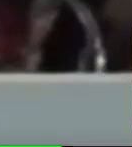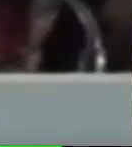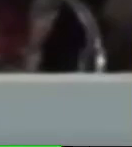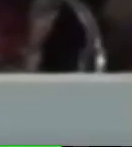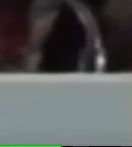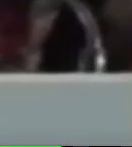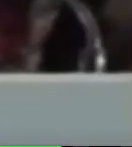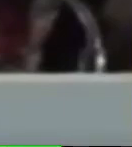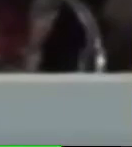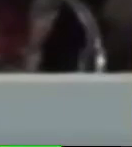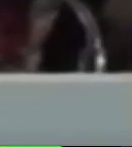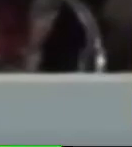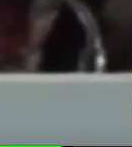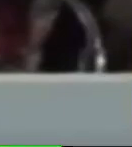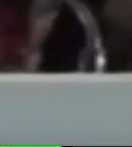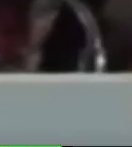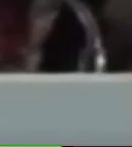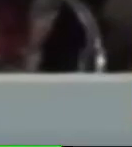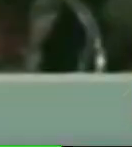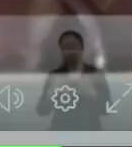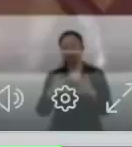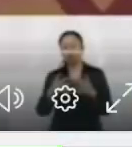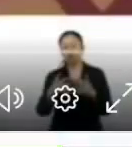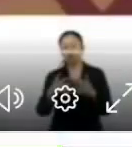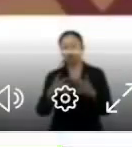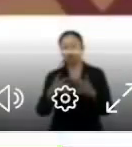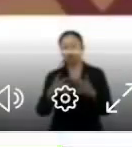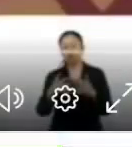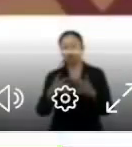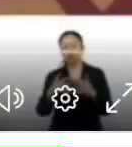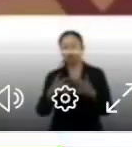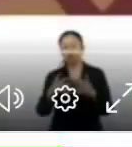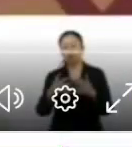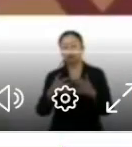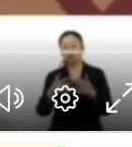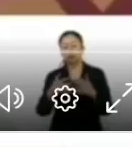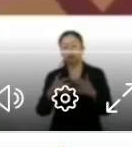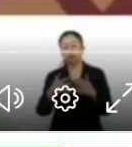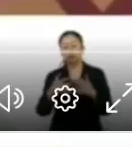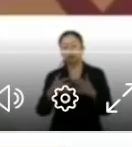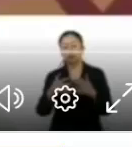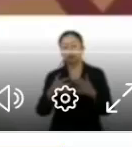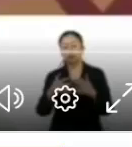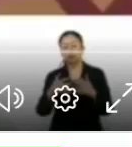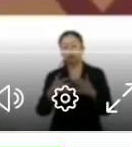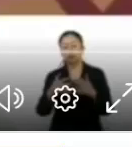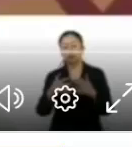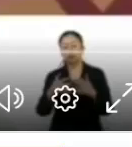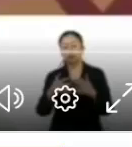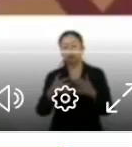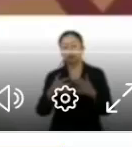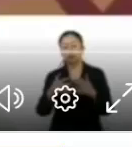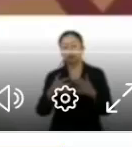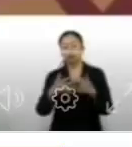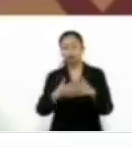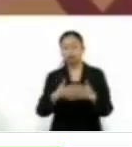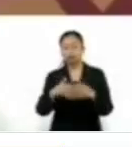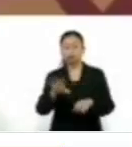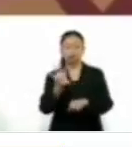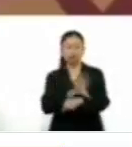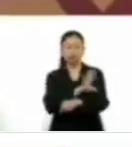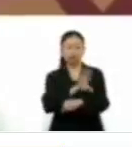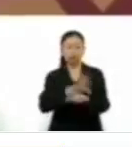dijo Claudia Sheinbaum contra Felipe Calderón y Peña Nieto. Vamos a escuchar el siguiente segmento de video.